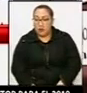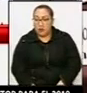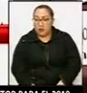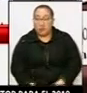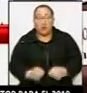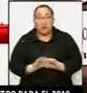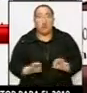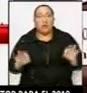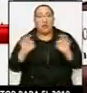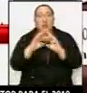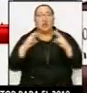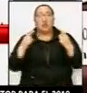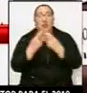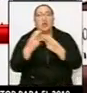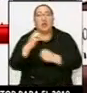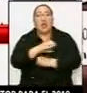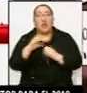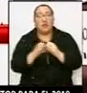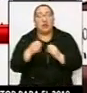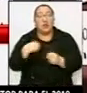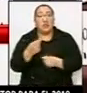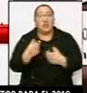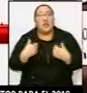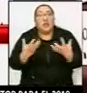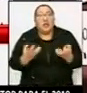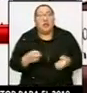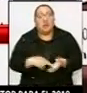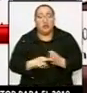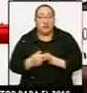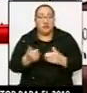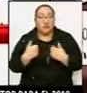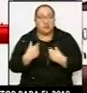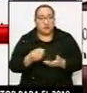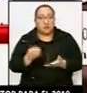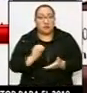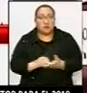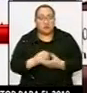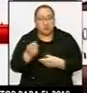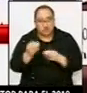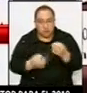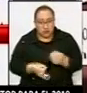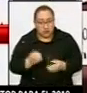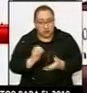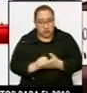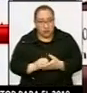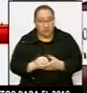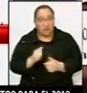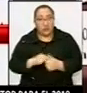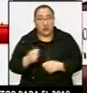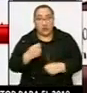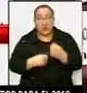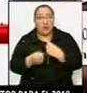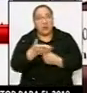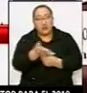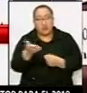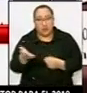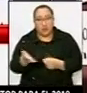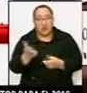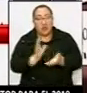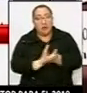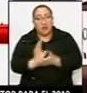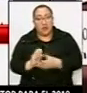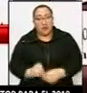en Cajamarca y decir las semillas que queremos, que tienen mayor precio, mayor demanda en el mercado, es esta. Y